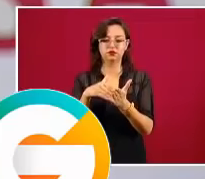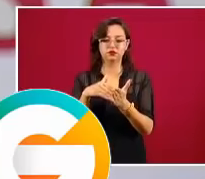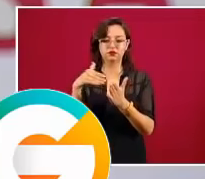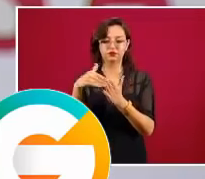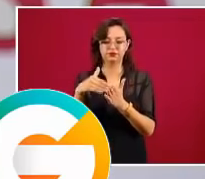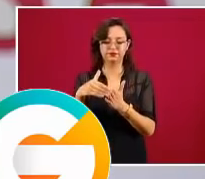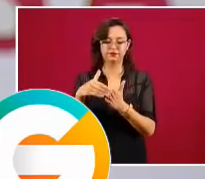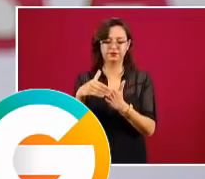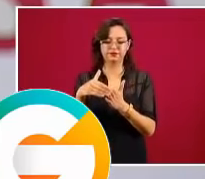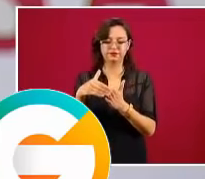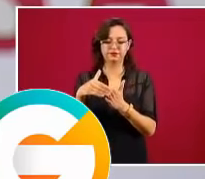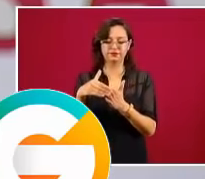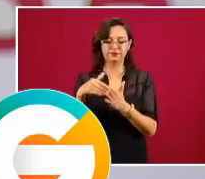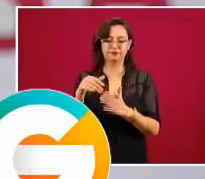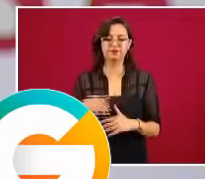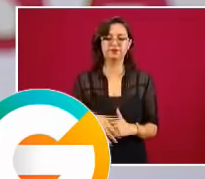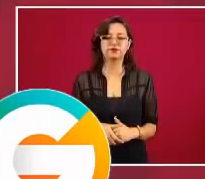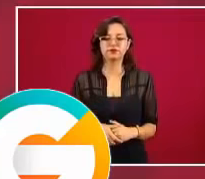15,000 millones